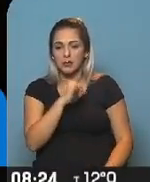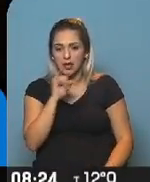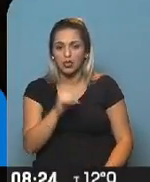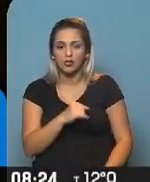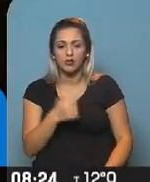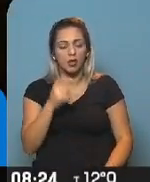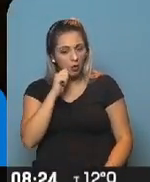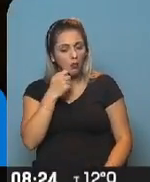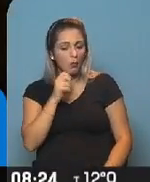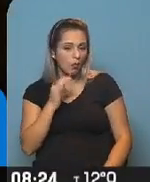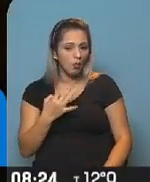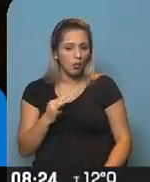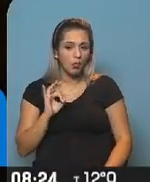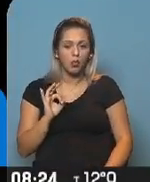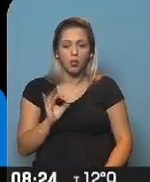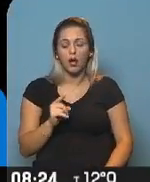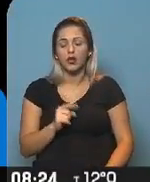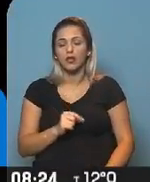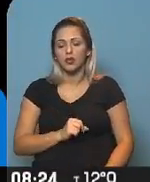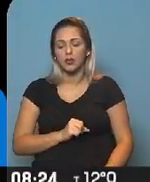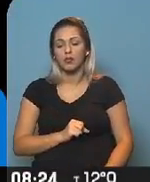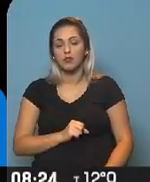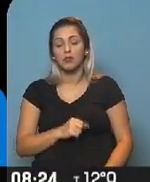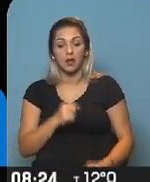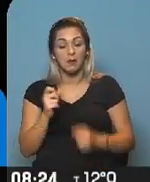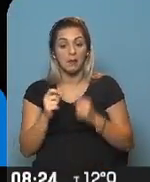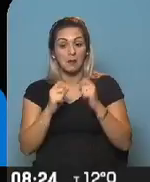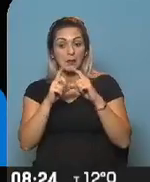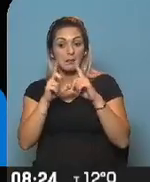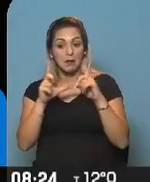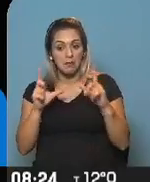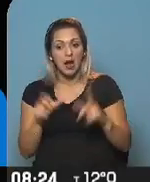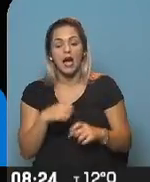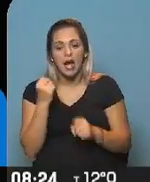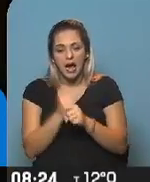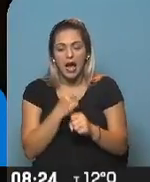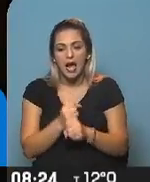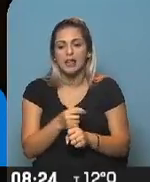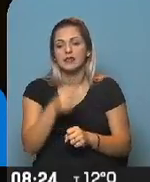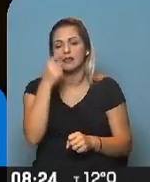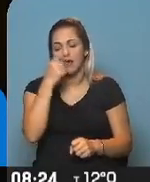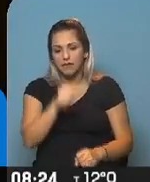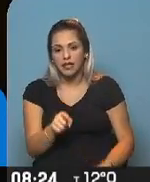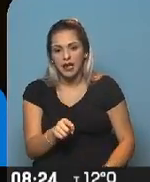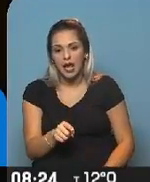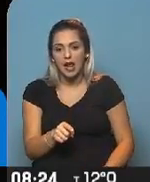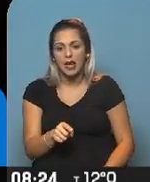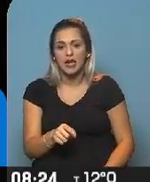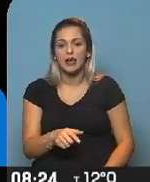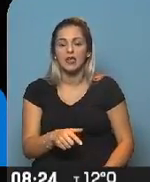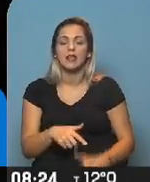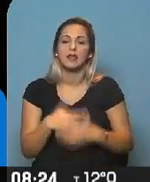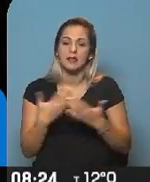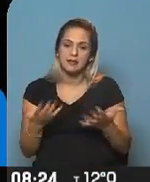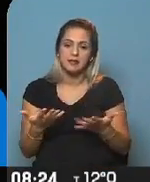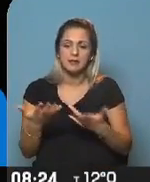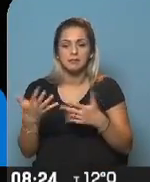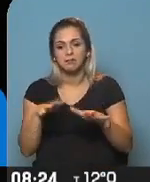muy atractiva, tiene un muy buen suspenso que va increciendo hasta llegar a un final que desgraciadamente se ve